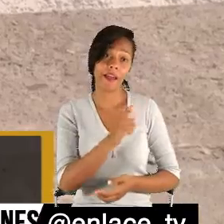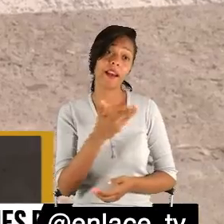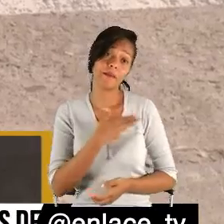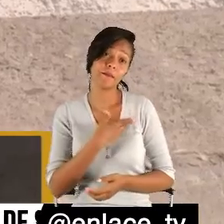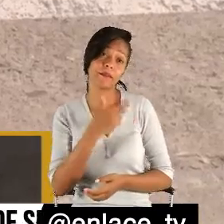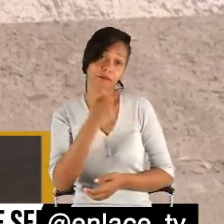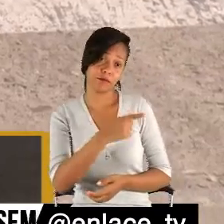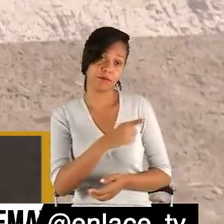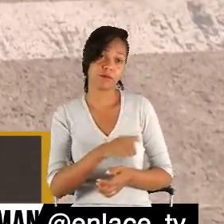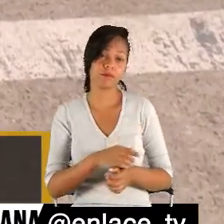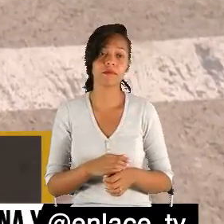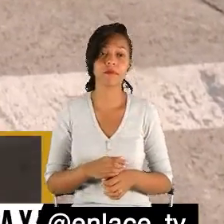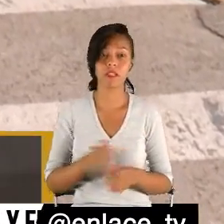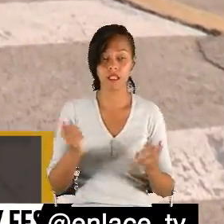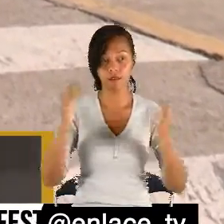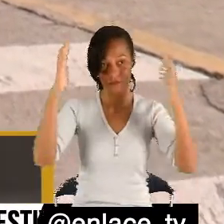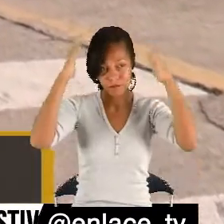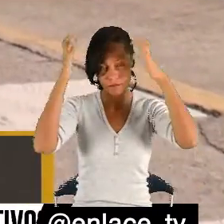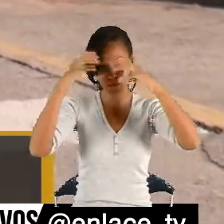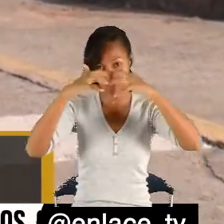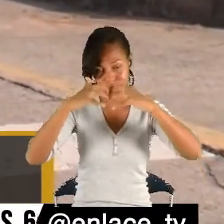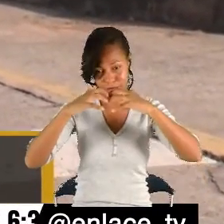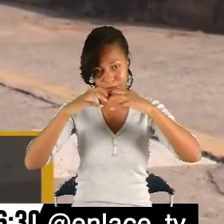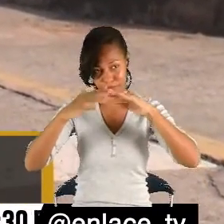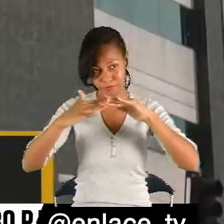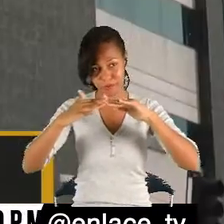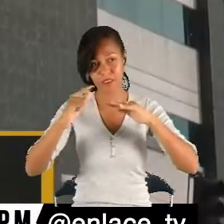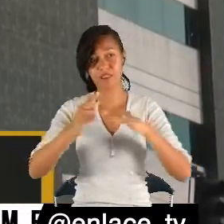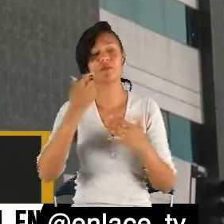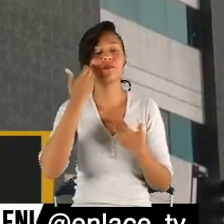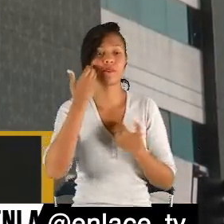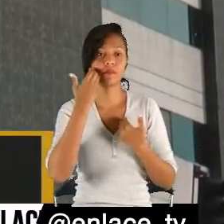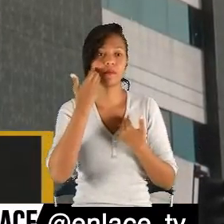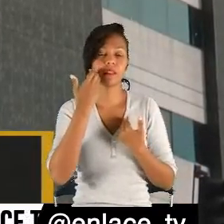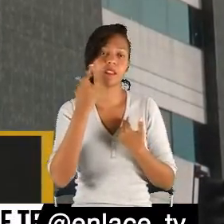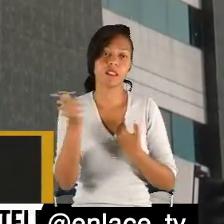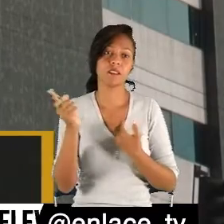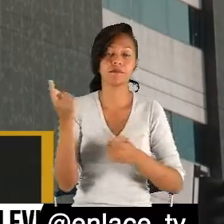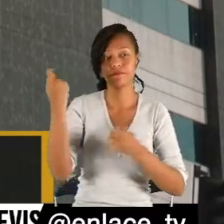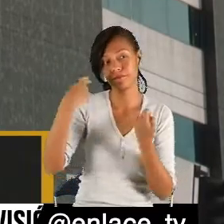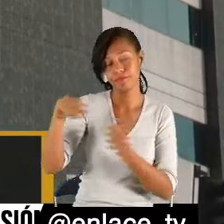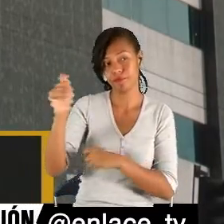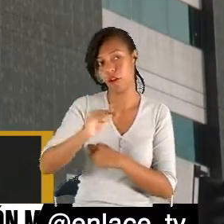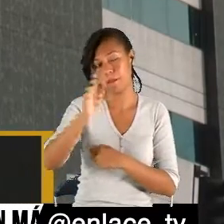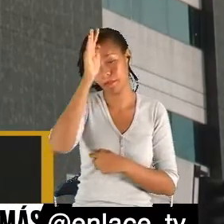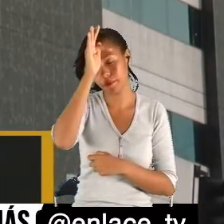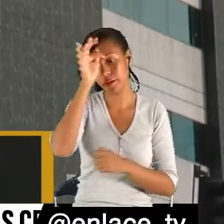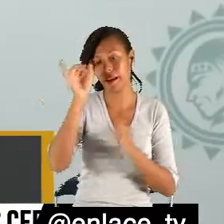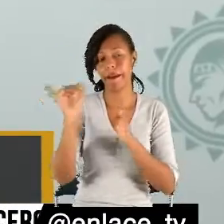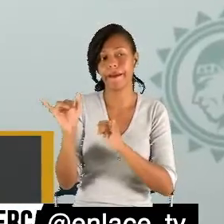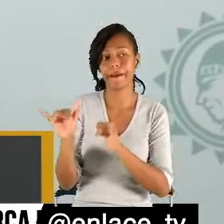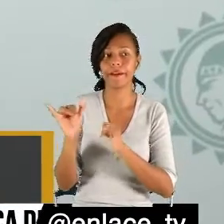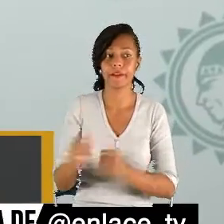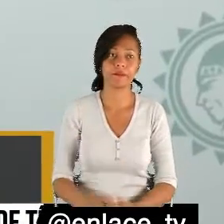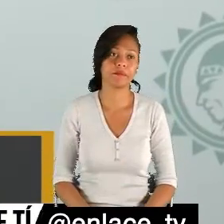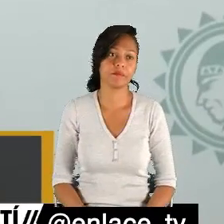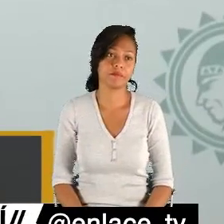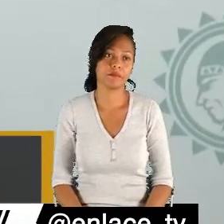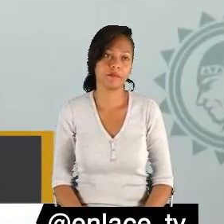caída un trauma craneoencefálico severo que la mantiene hospitalizada en un centro asistencial de la ciudad y también he visto